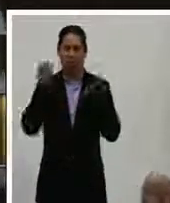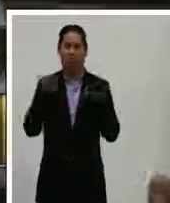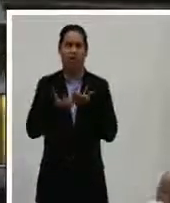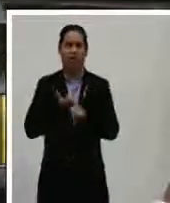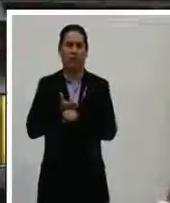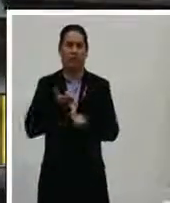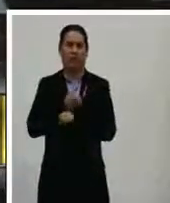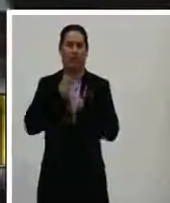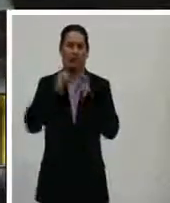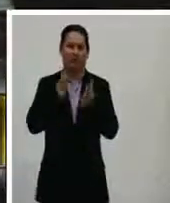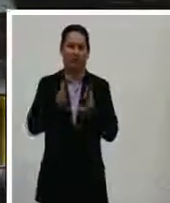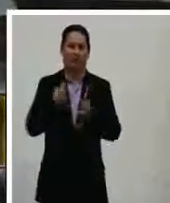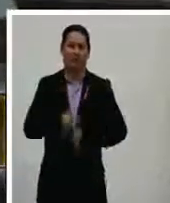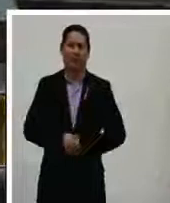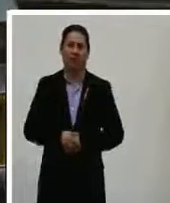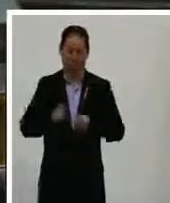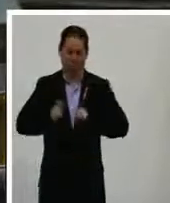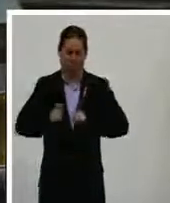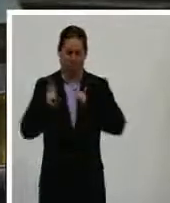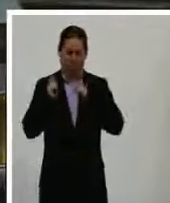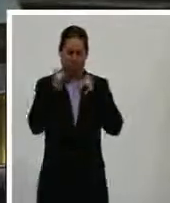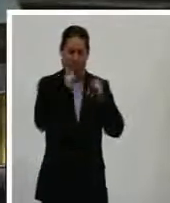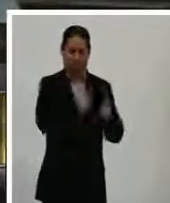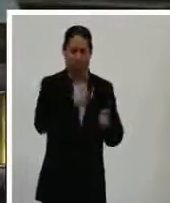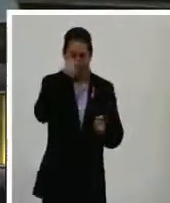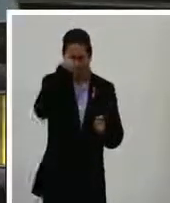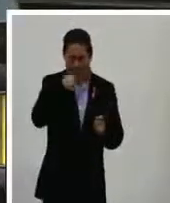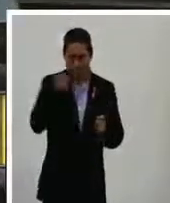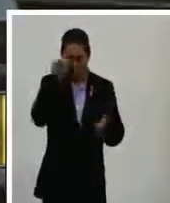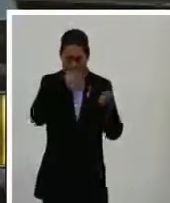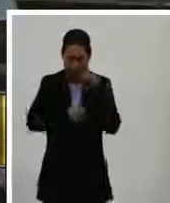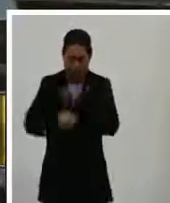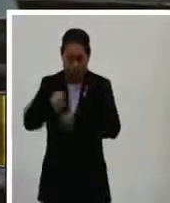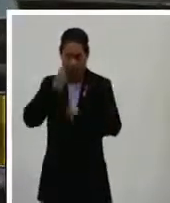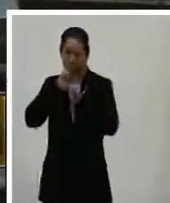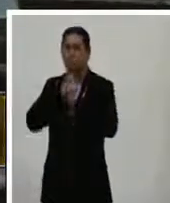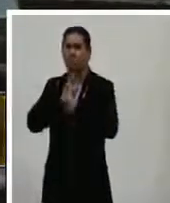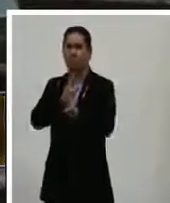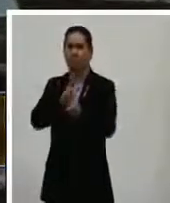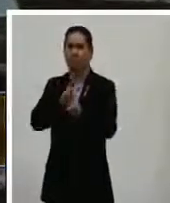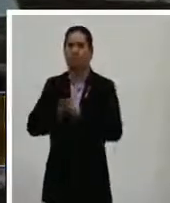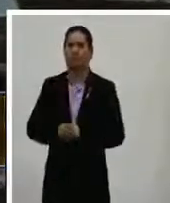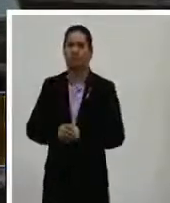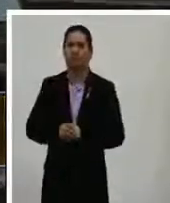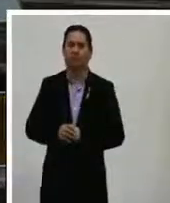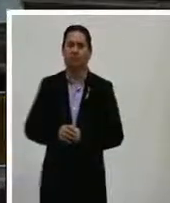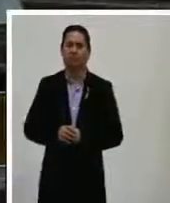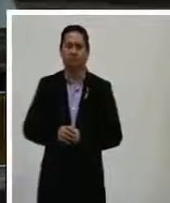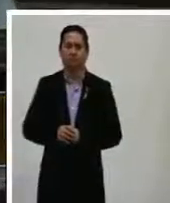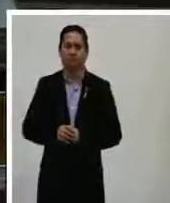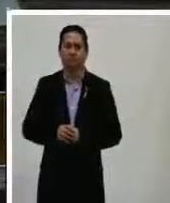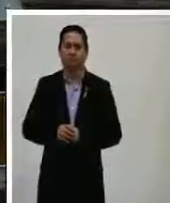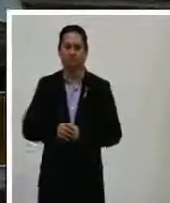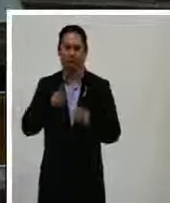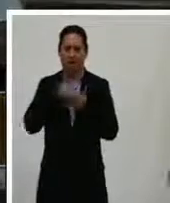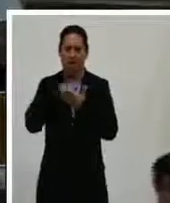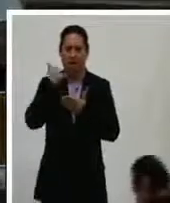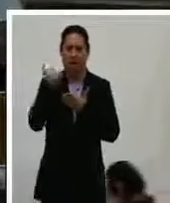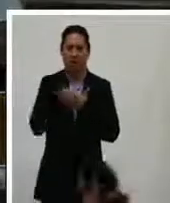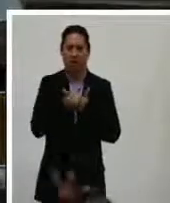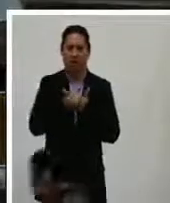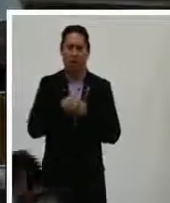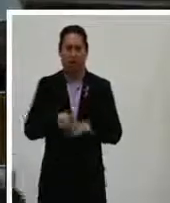congreso del estado de chiapas le fue turnada para su estudio y dictamen la iniciativa de decreto por el que se